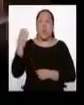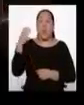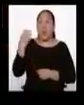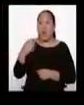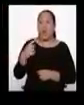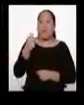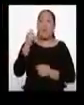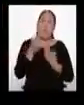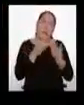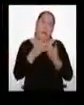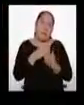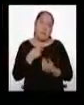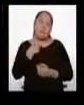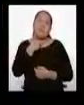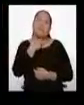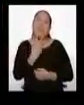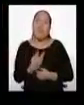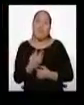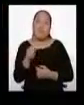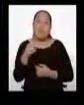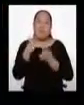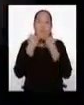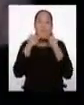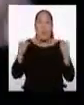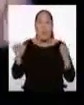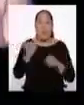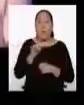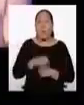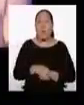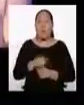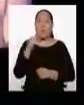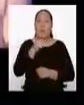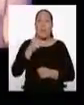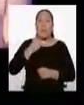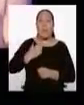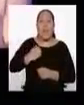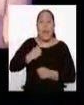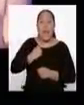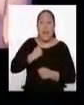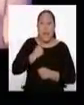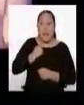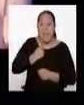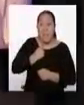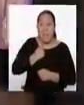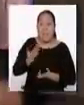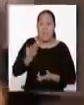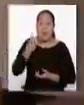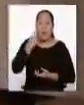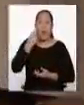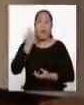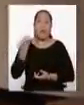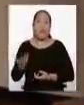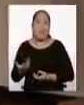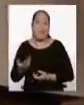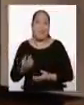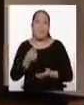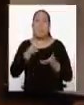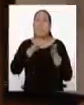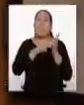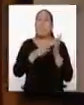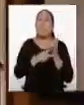idioma. François Taillefer de Canadá y Eric Breton no conocían ni qué cosa era un festejo, qué cosa era un guayno, no conocían absolutamente